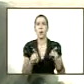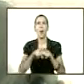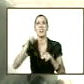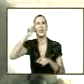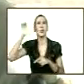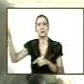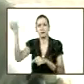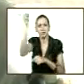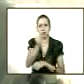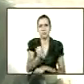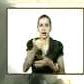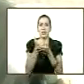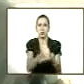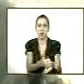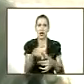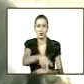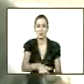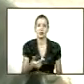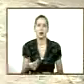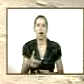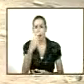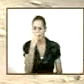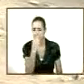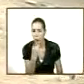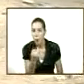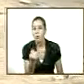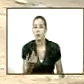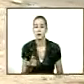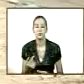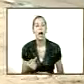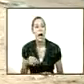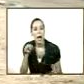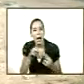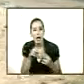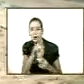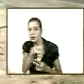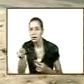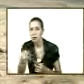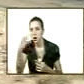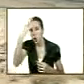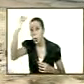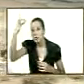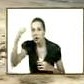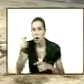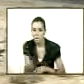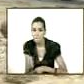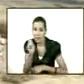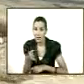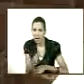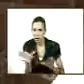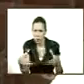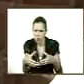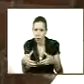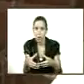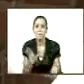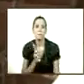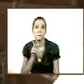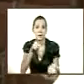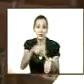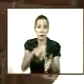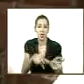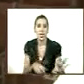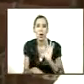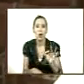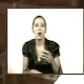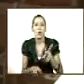pues, para ayudar al pobre. Según se pudo conocer, los consejos de pescadores tendrán participación directa en la selección de los